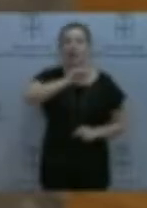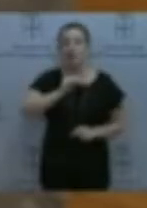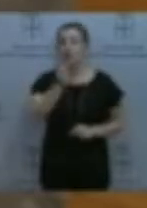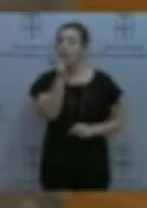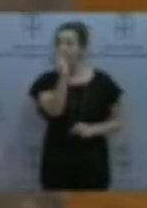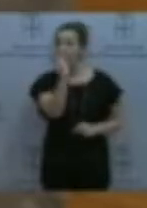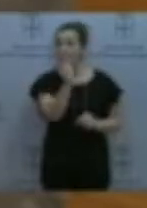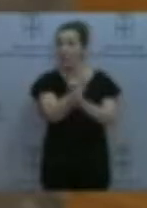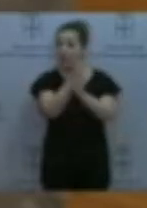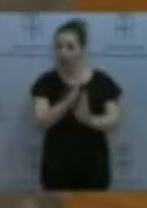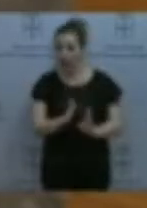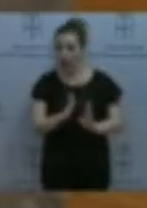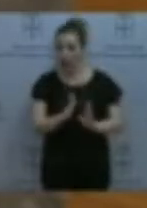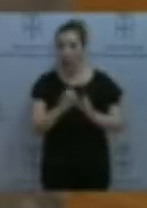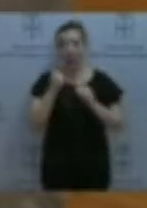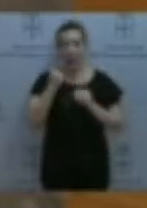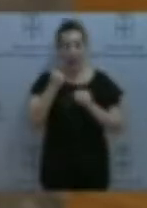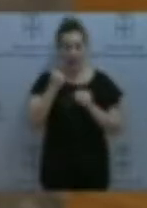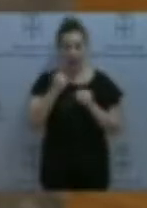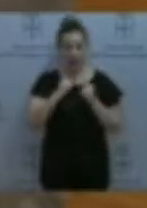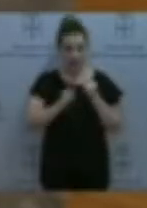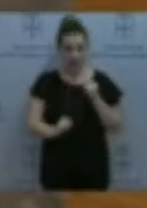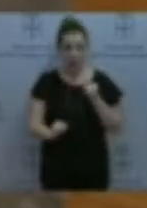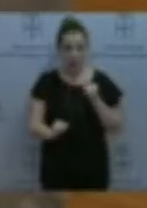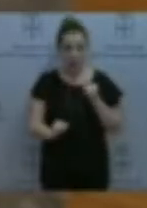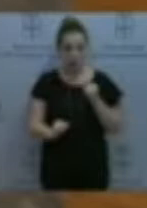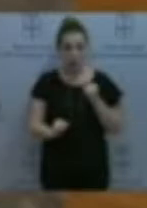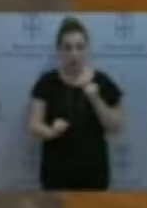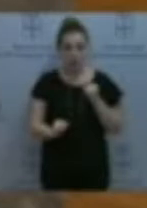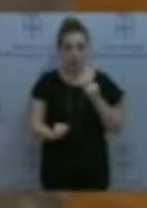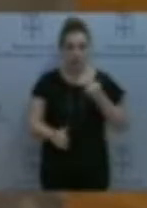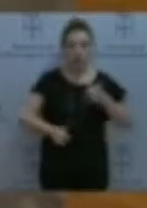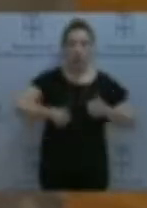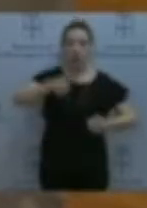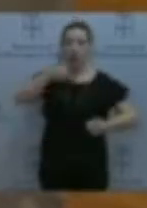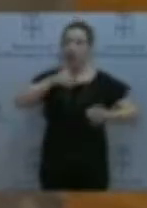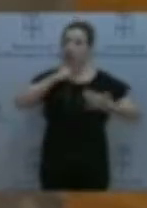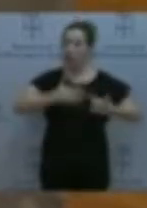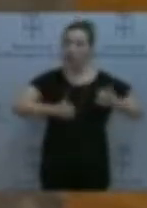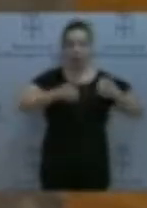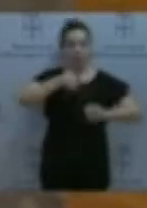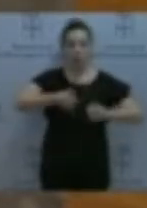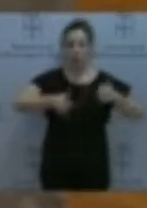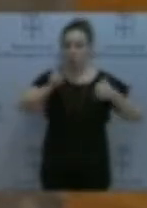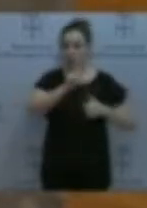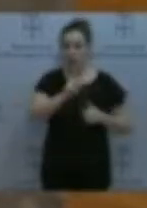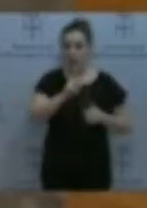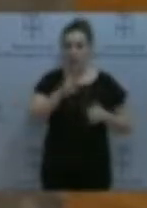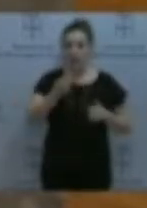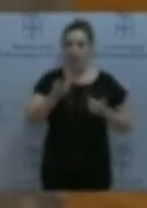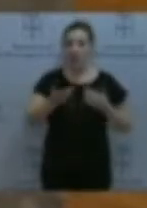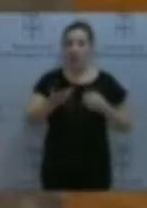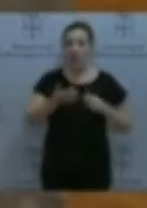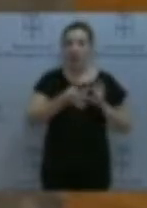no resulta competitivo en estos momentos respecto del entorno europeo, considerando que nuestras producciones,